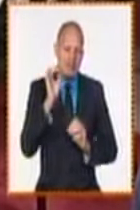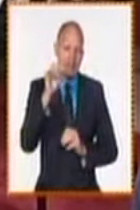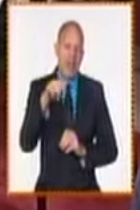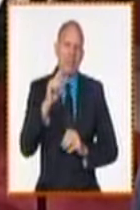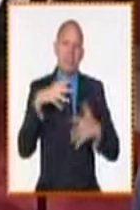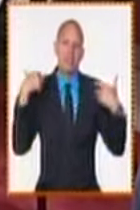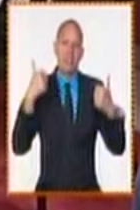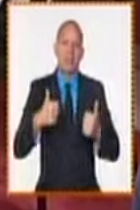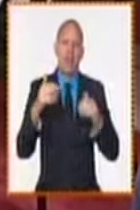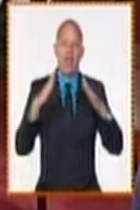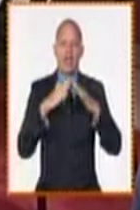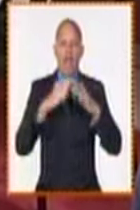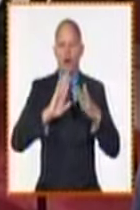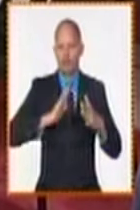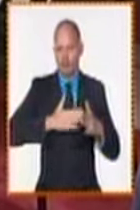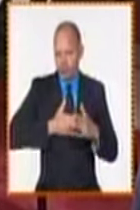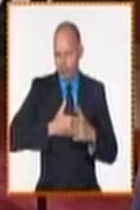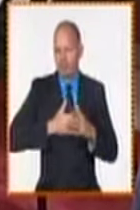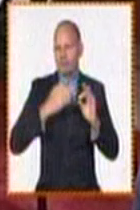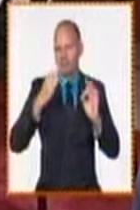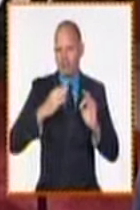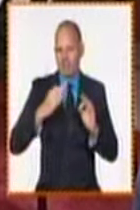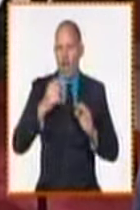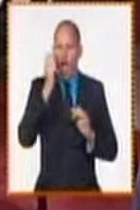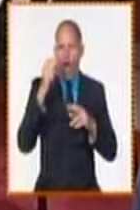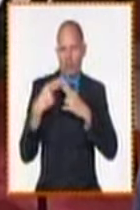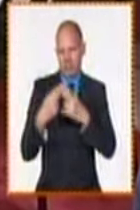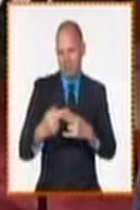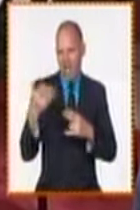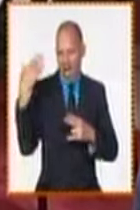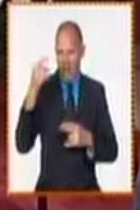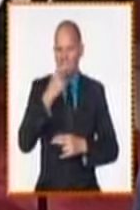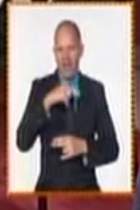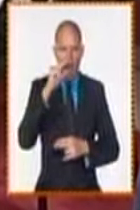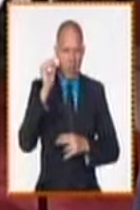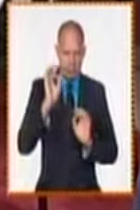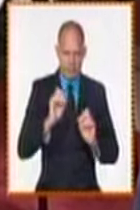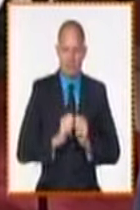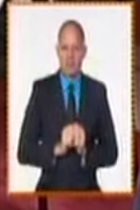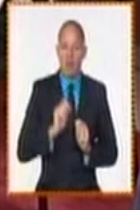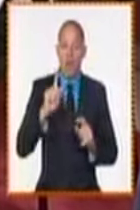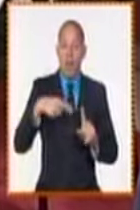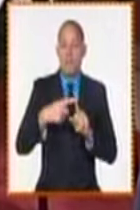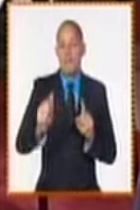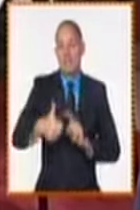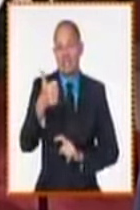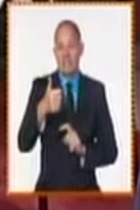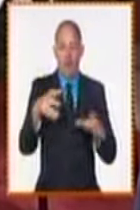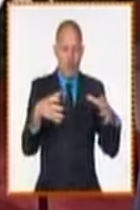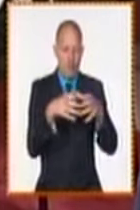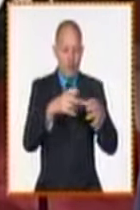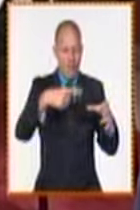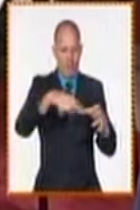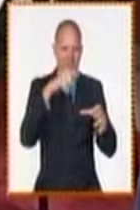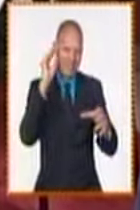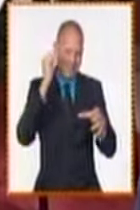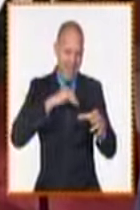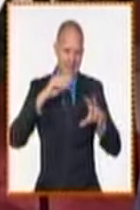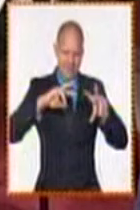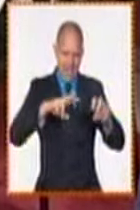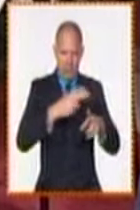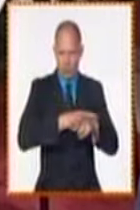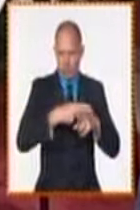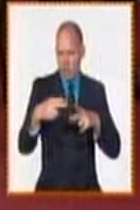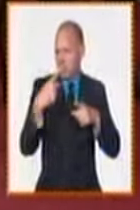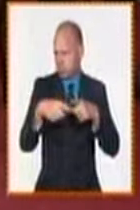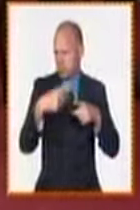director de la Casa Natal Carlos Manuel de Céspedes y presidente de la Unión de Historiadores en Granma, y otros representantes de la cultura, la historia,